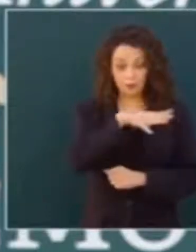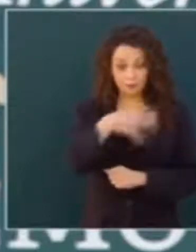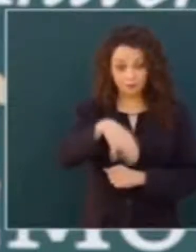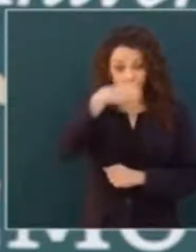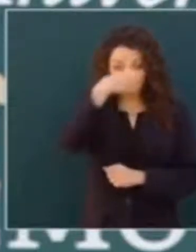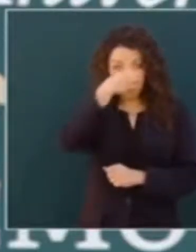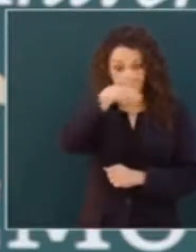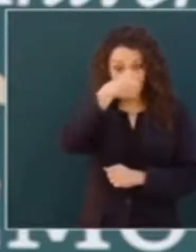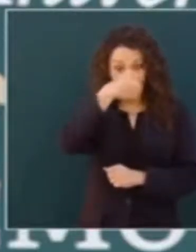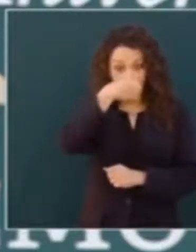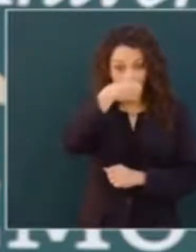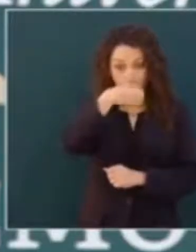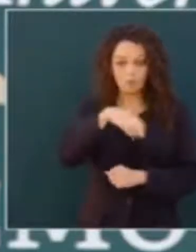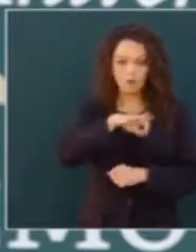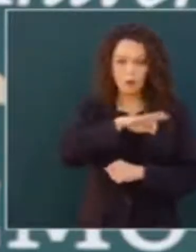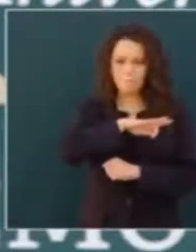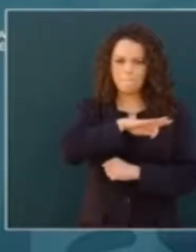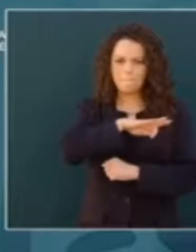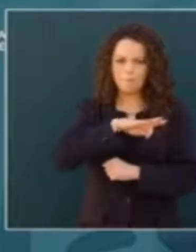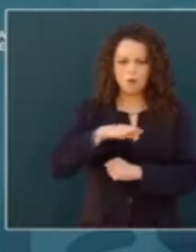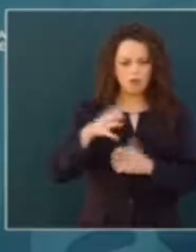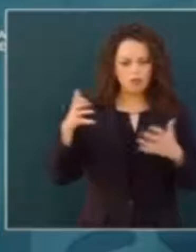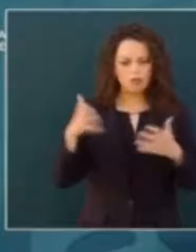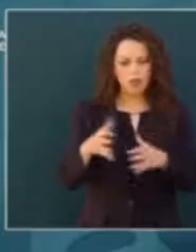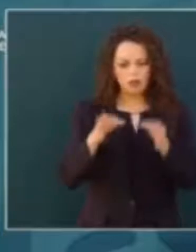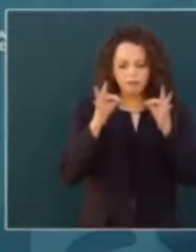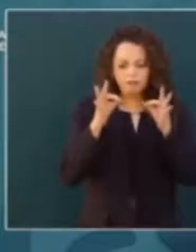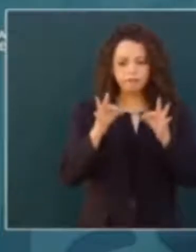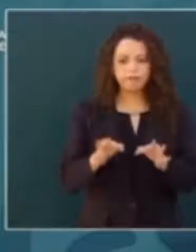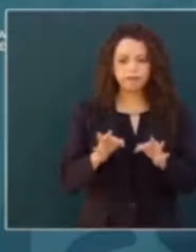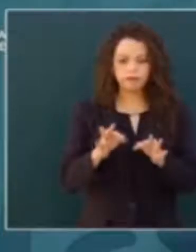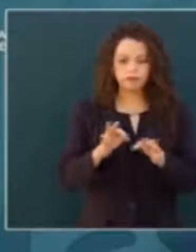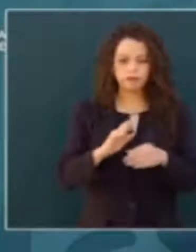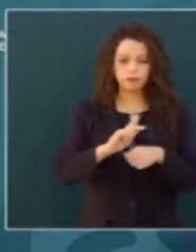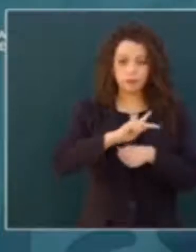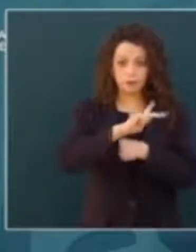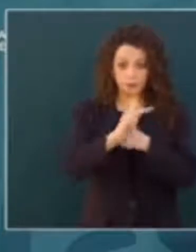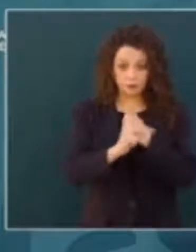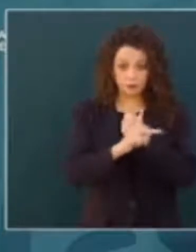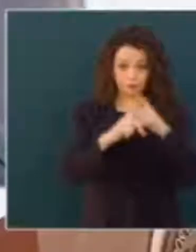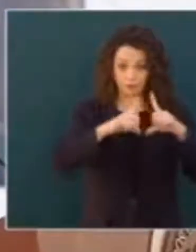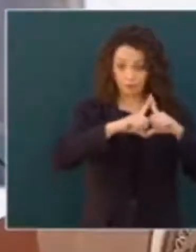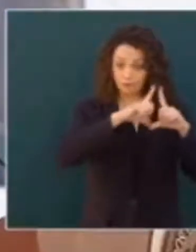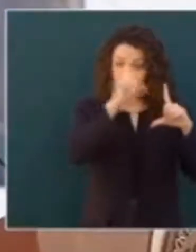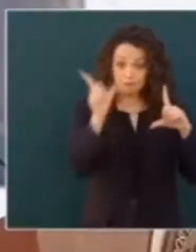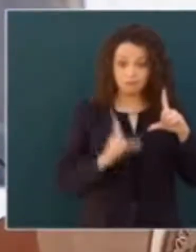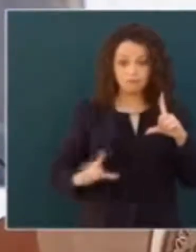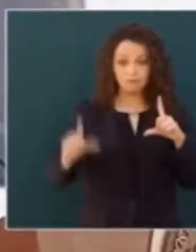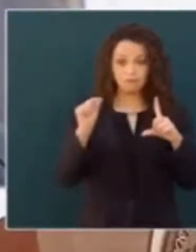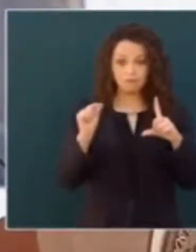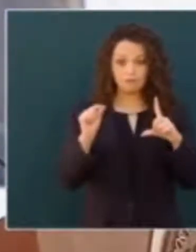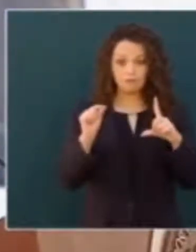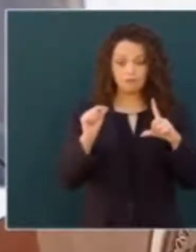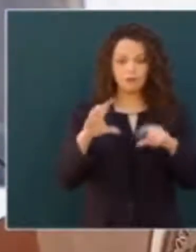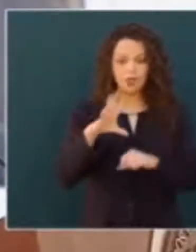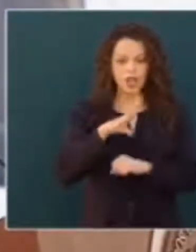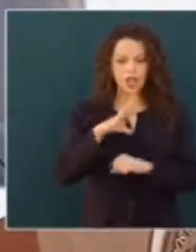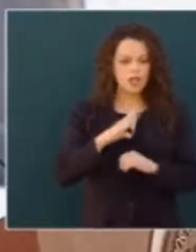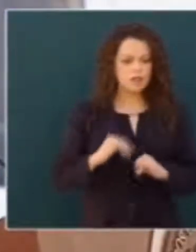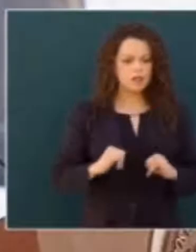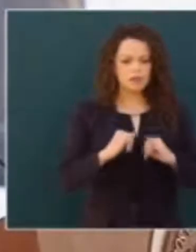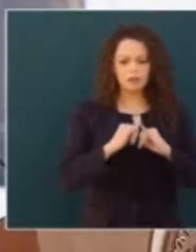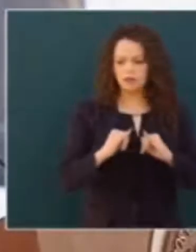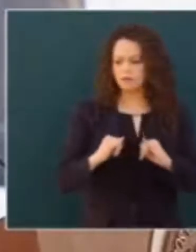de concebir un proyecto de país y de Estado con instituciones dedicadas a